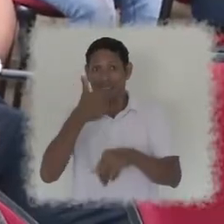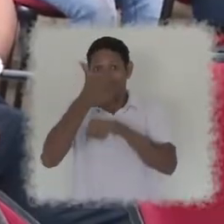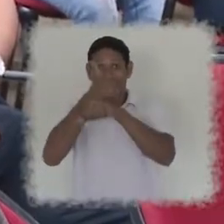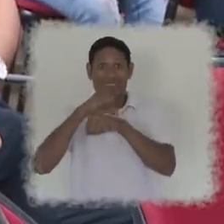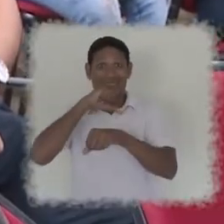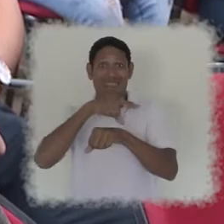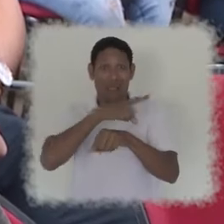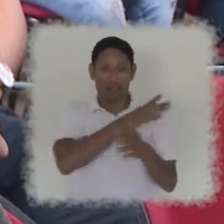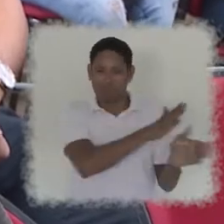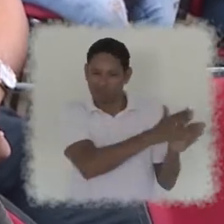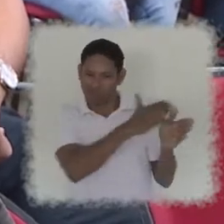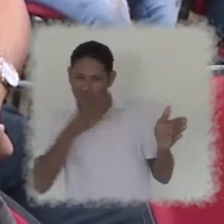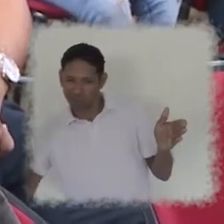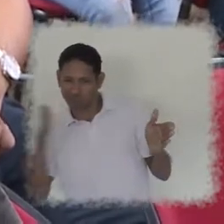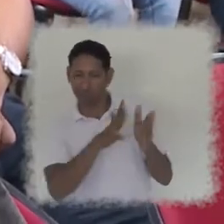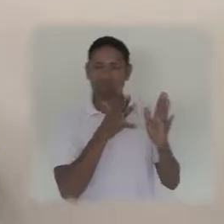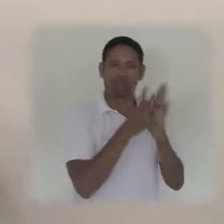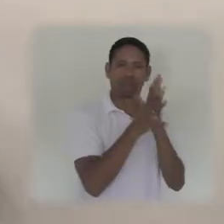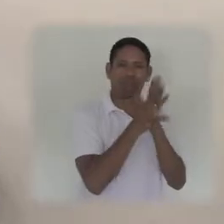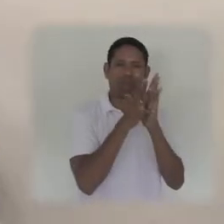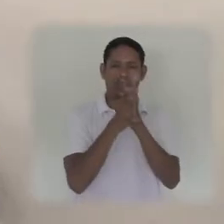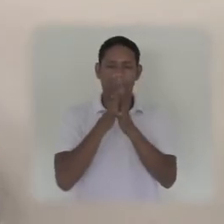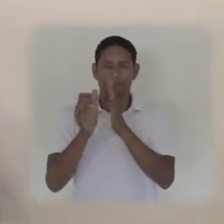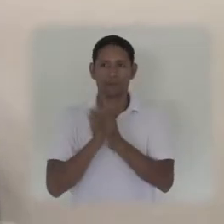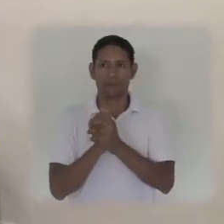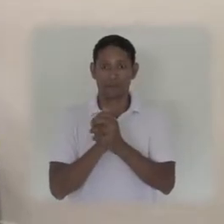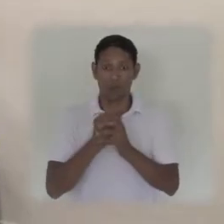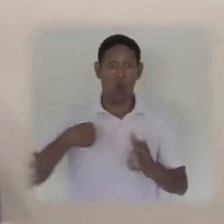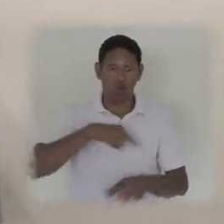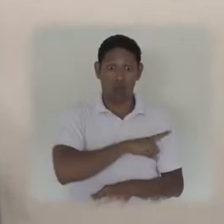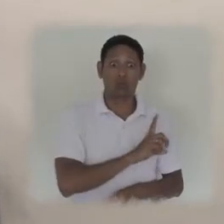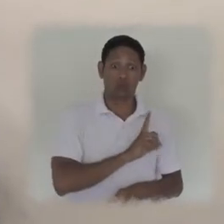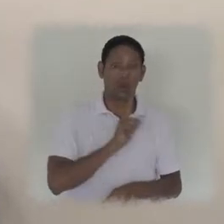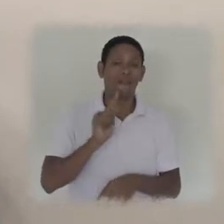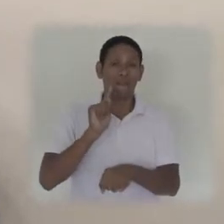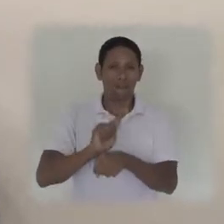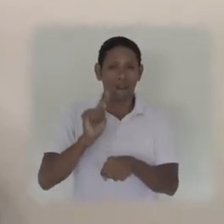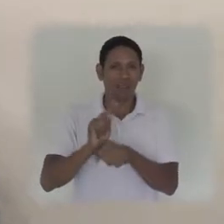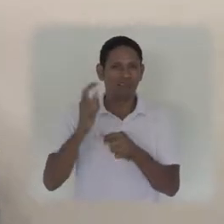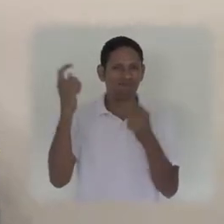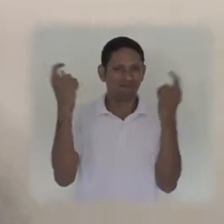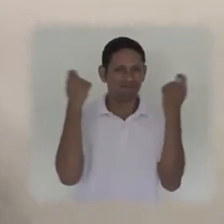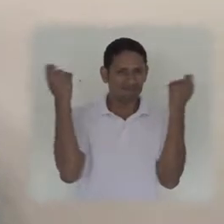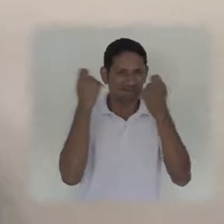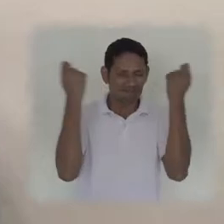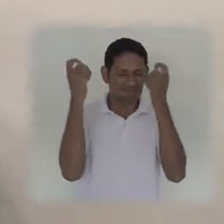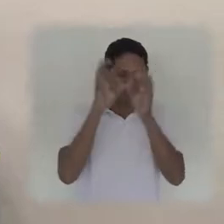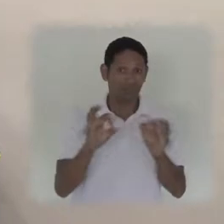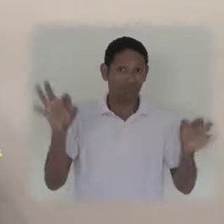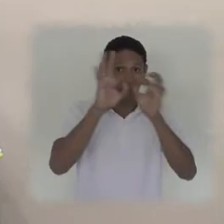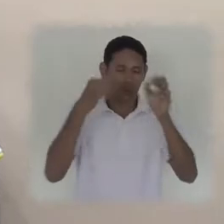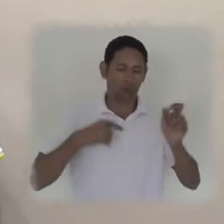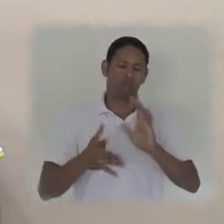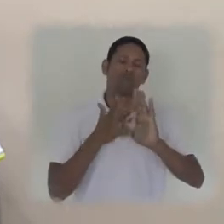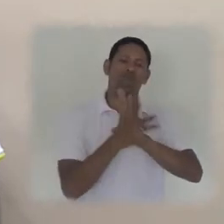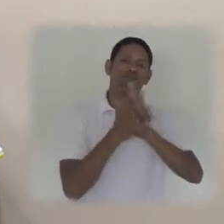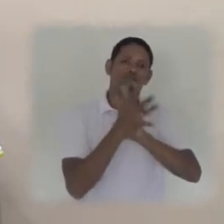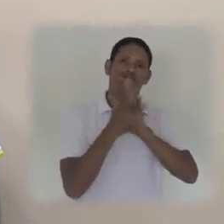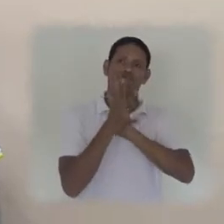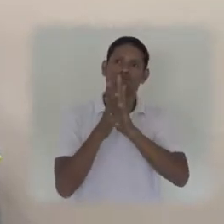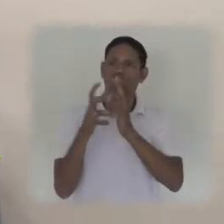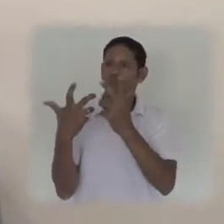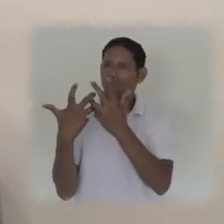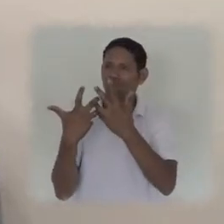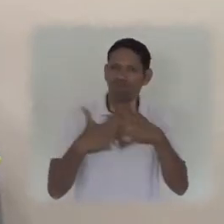universidad más incluyente e innovadora. La Facultad de Ciencias Empresariales y Económicas siembra programas muy pertinentes con las necesidades de